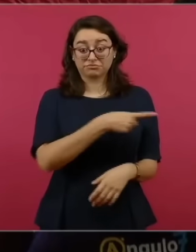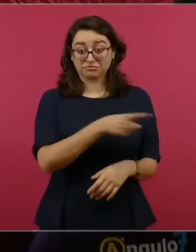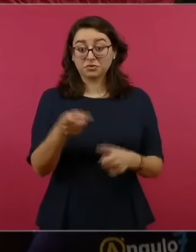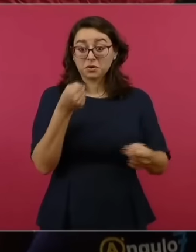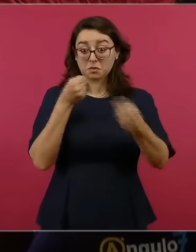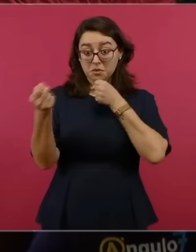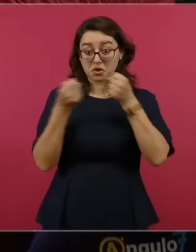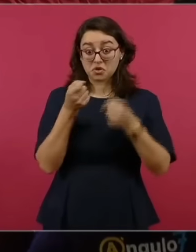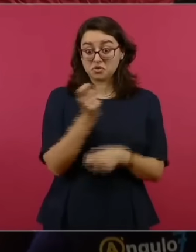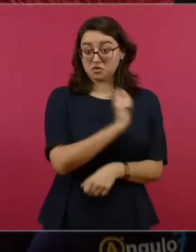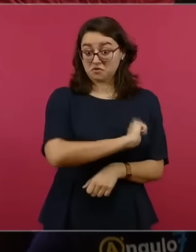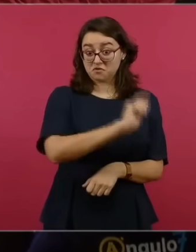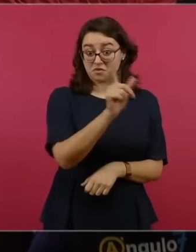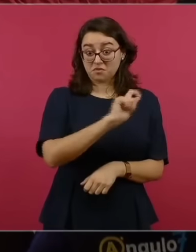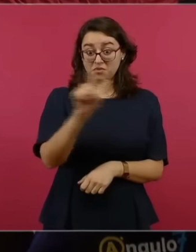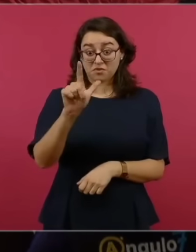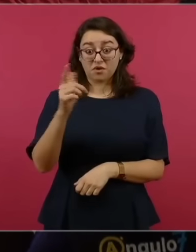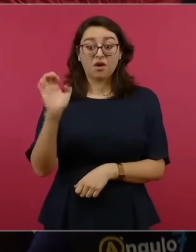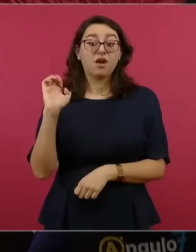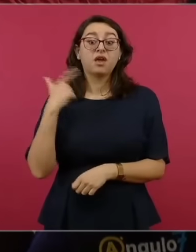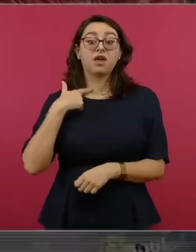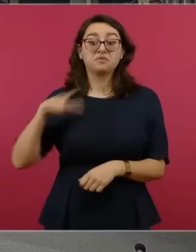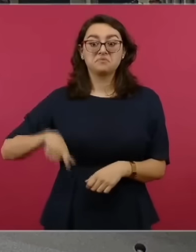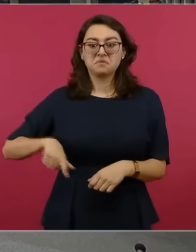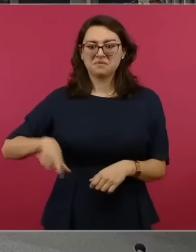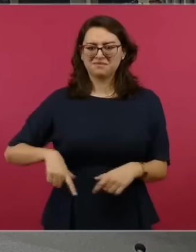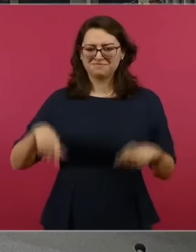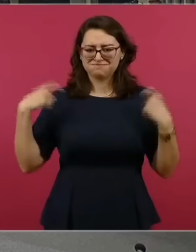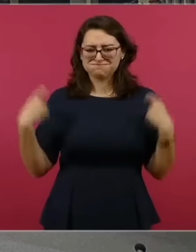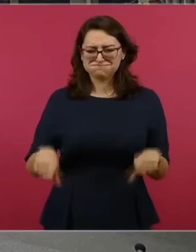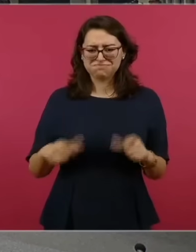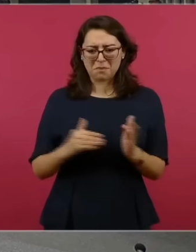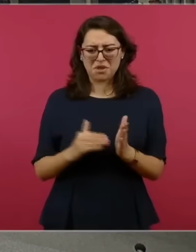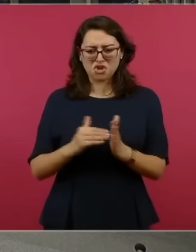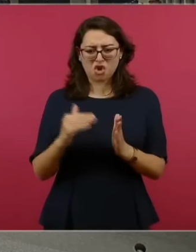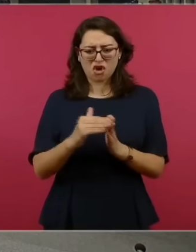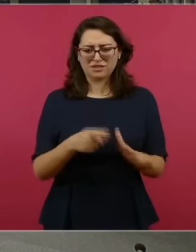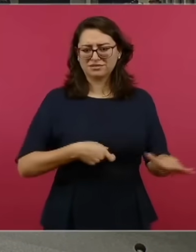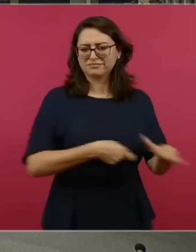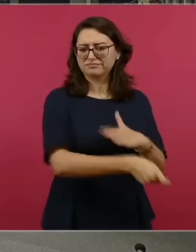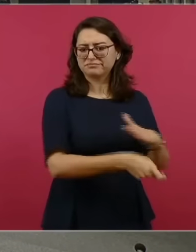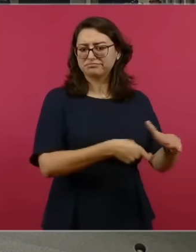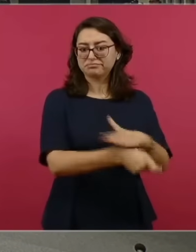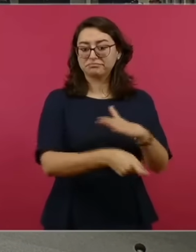tratando el tema pero regresando